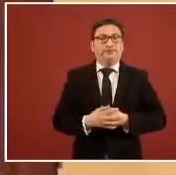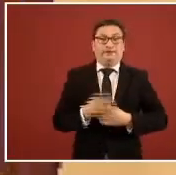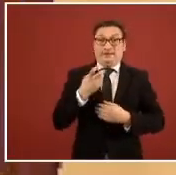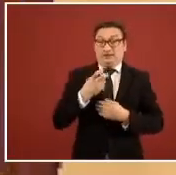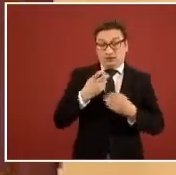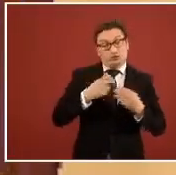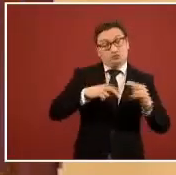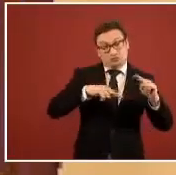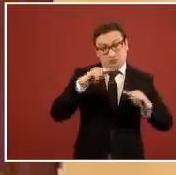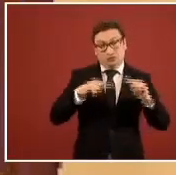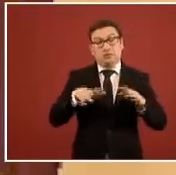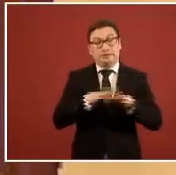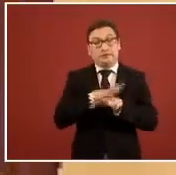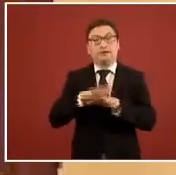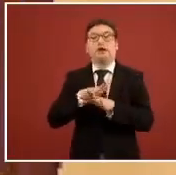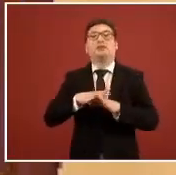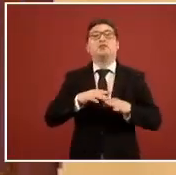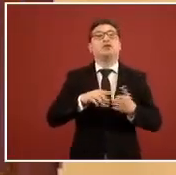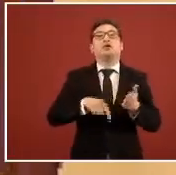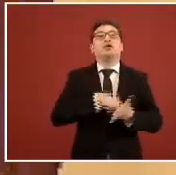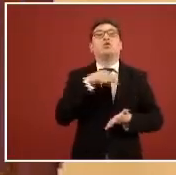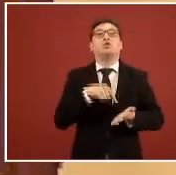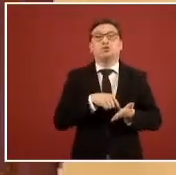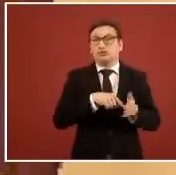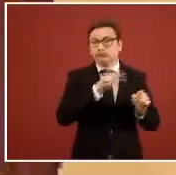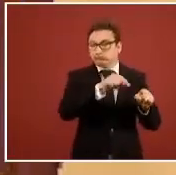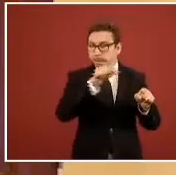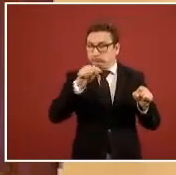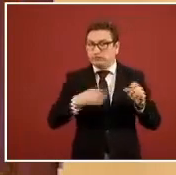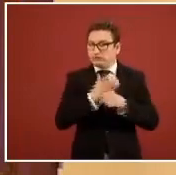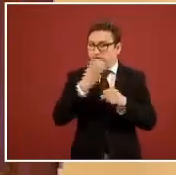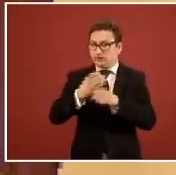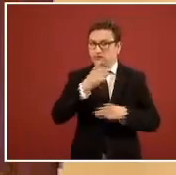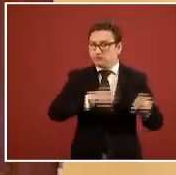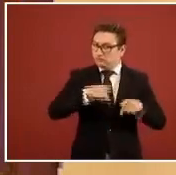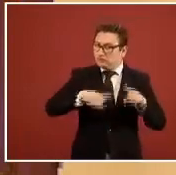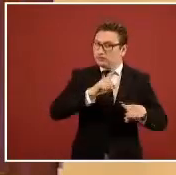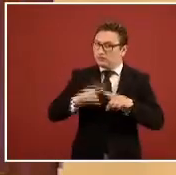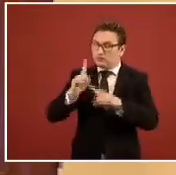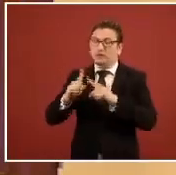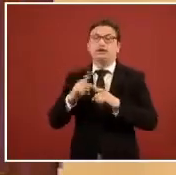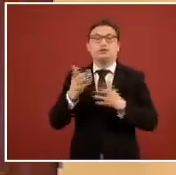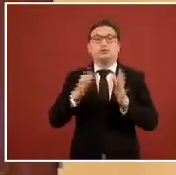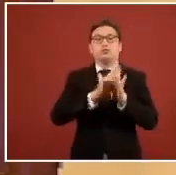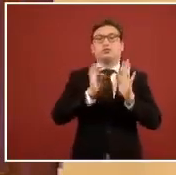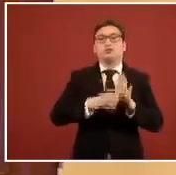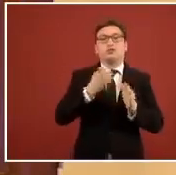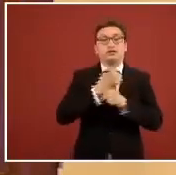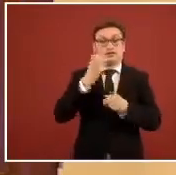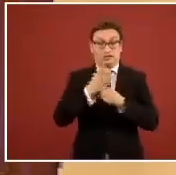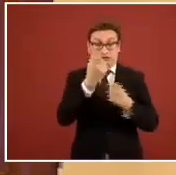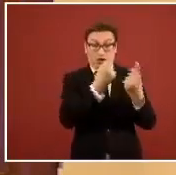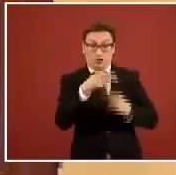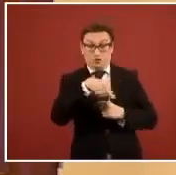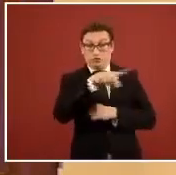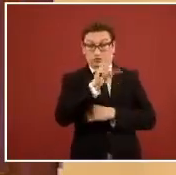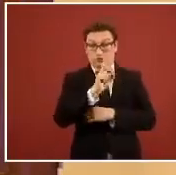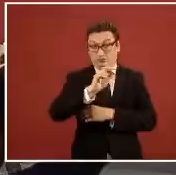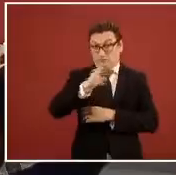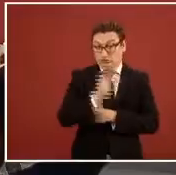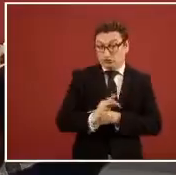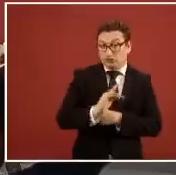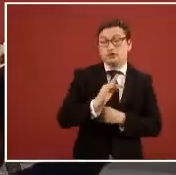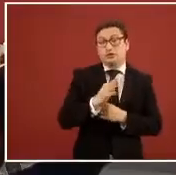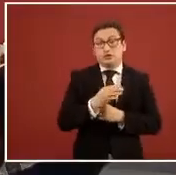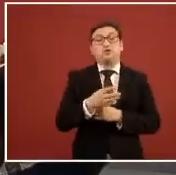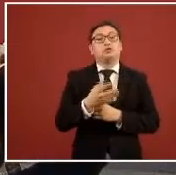también cambiar entre estado a estado, puede ser mayor. Había estados la semana pasada que habían llegado ya a un 30%, o